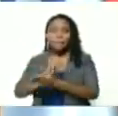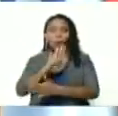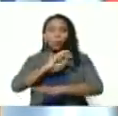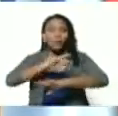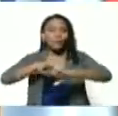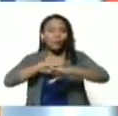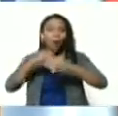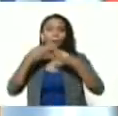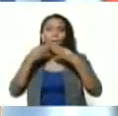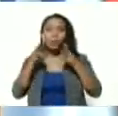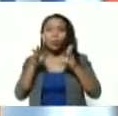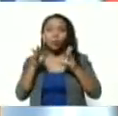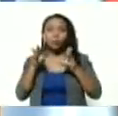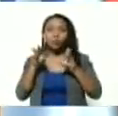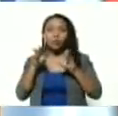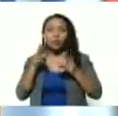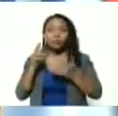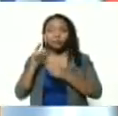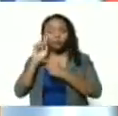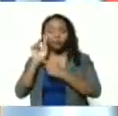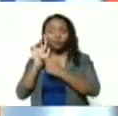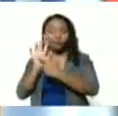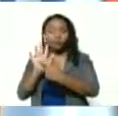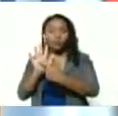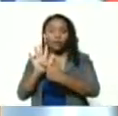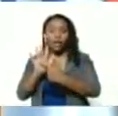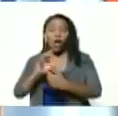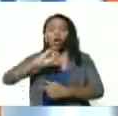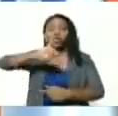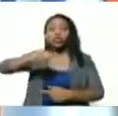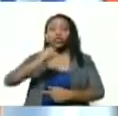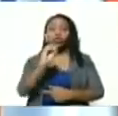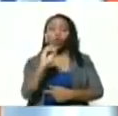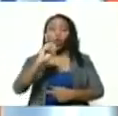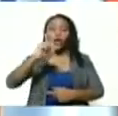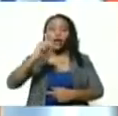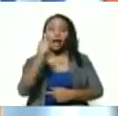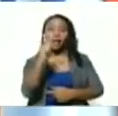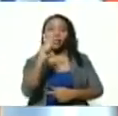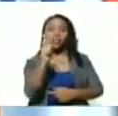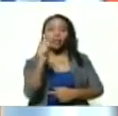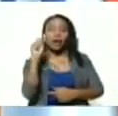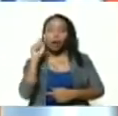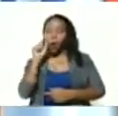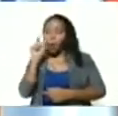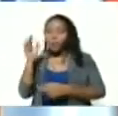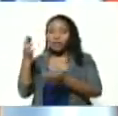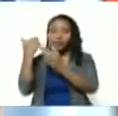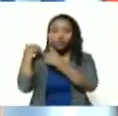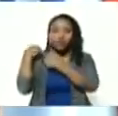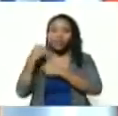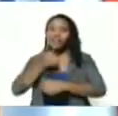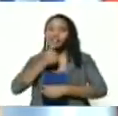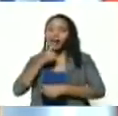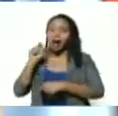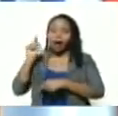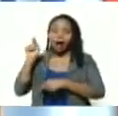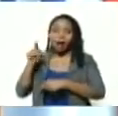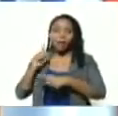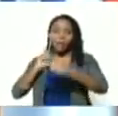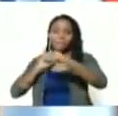Ministerio Público reveló que el ciudadano Jonathan José Flores Estrada, quien actualmente se encuentra